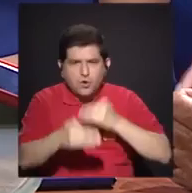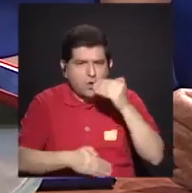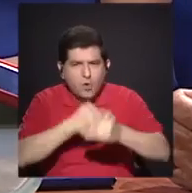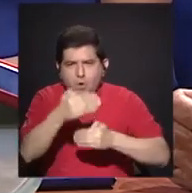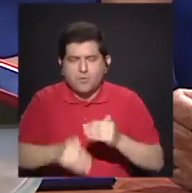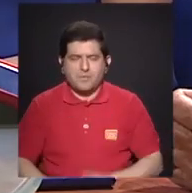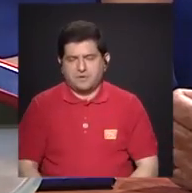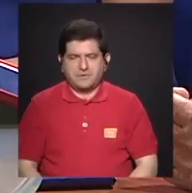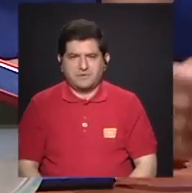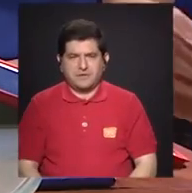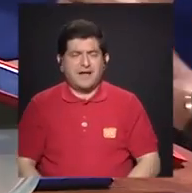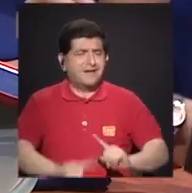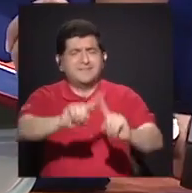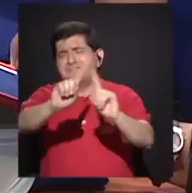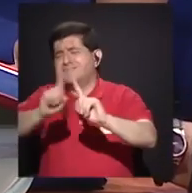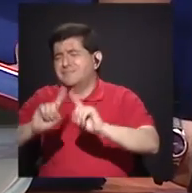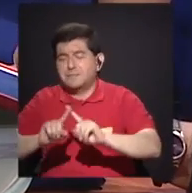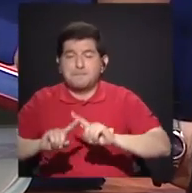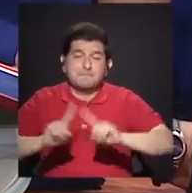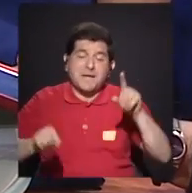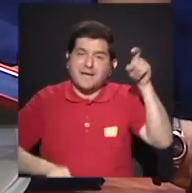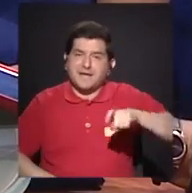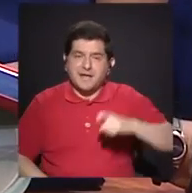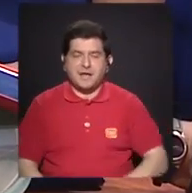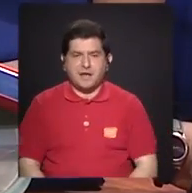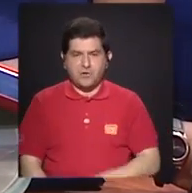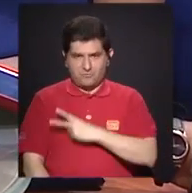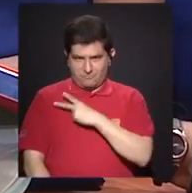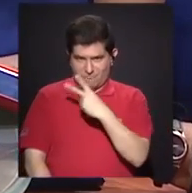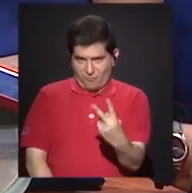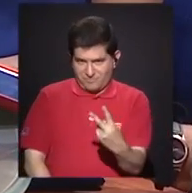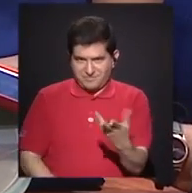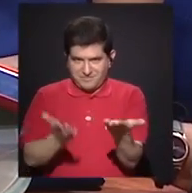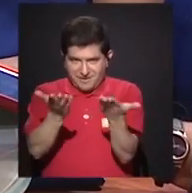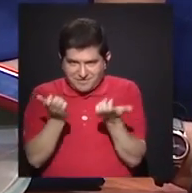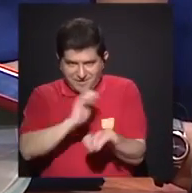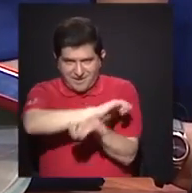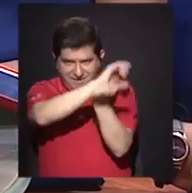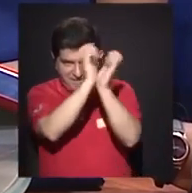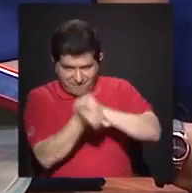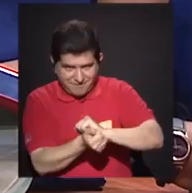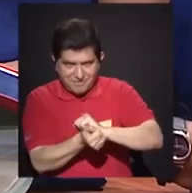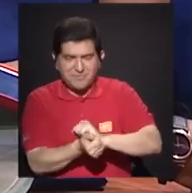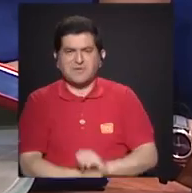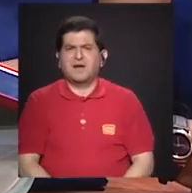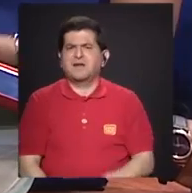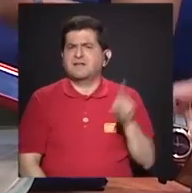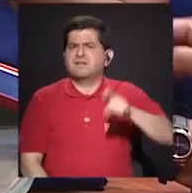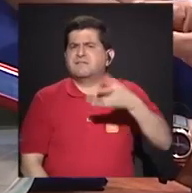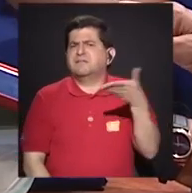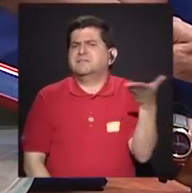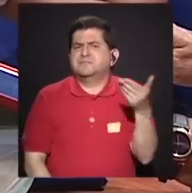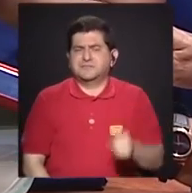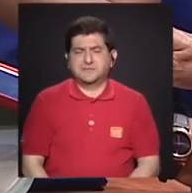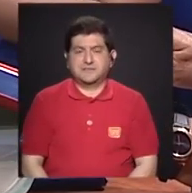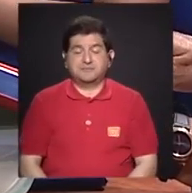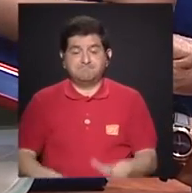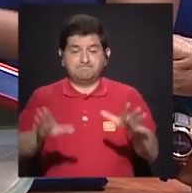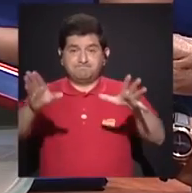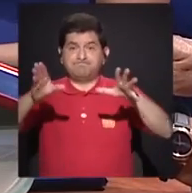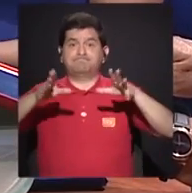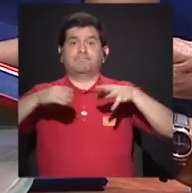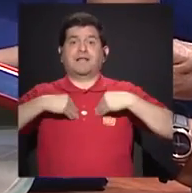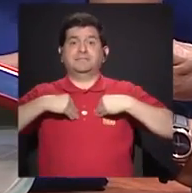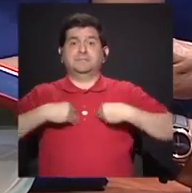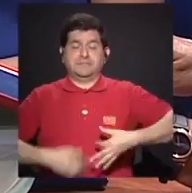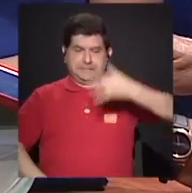otras tantas más, pero requiere de voluntad, requiere de querer hacer estos cambios, requiere de asumir